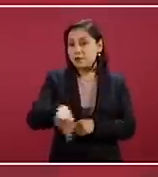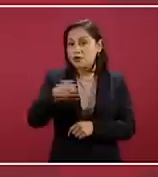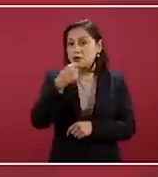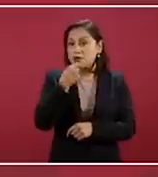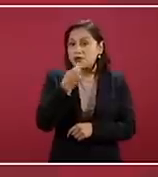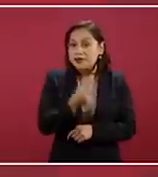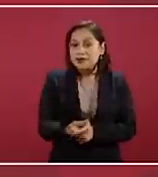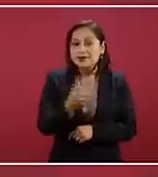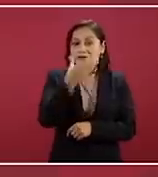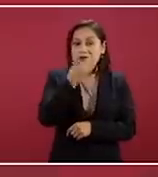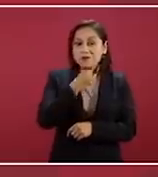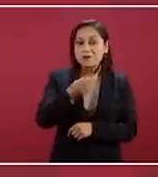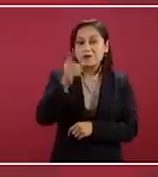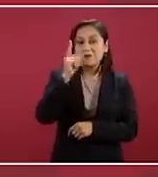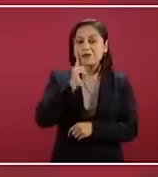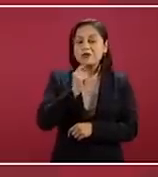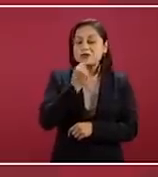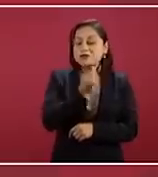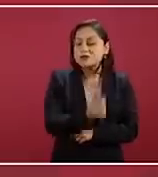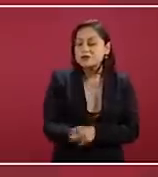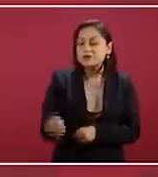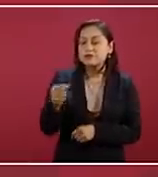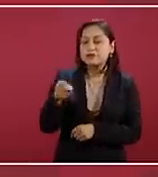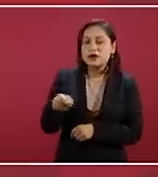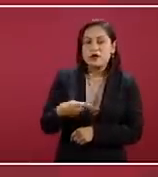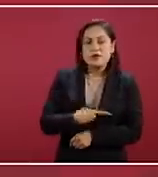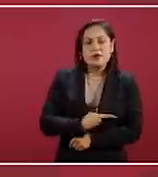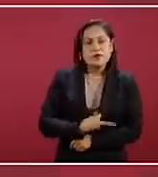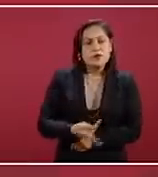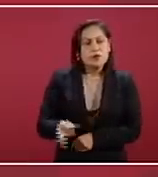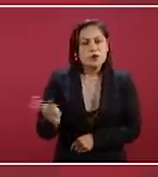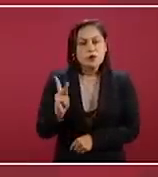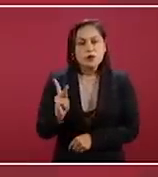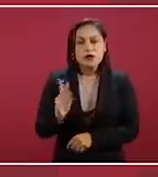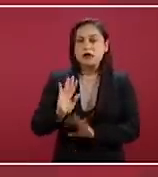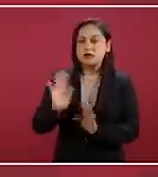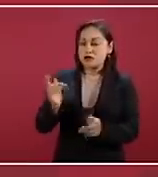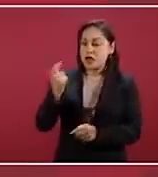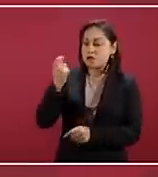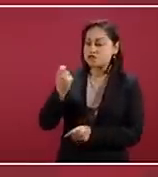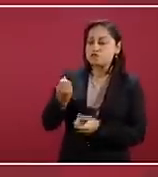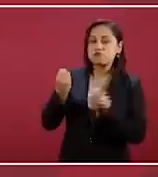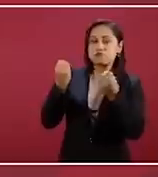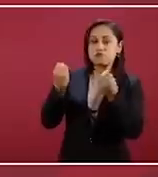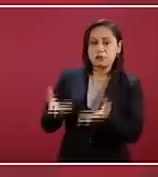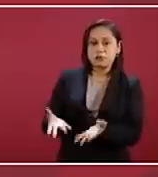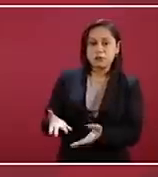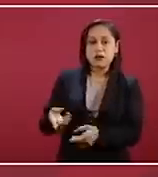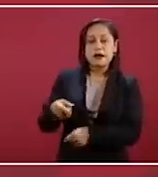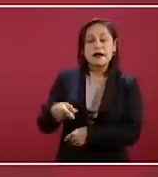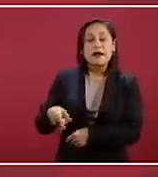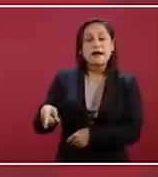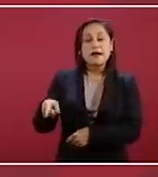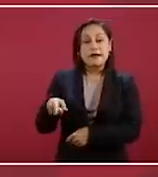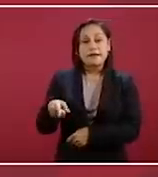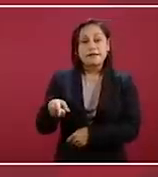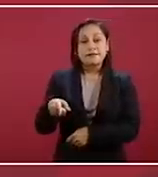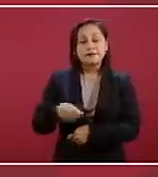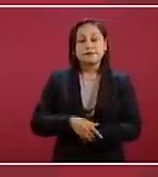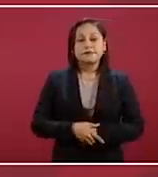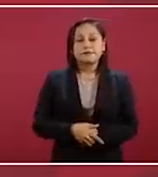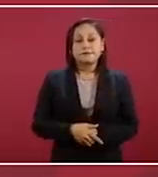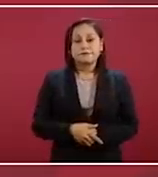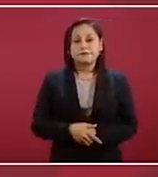que también tienen su pensión. En